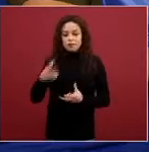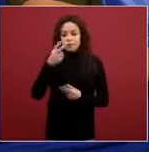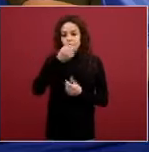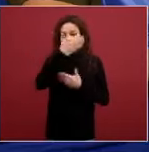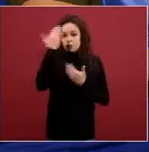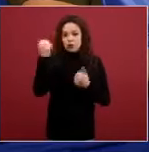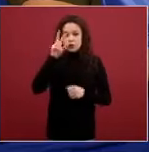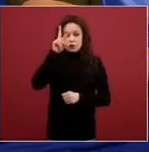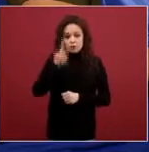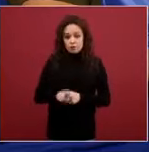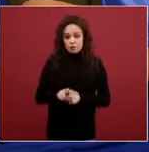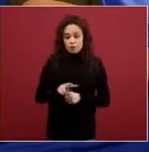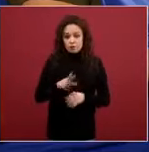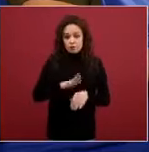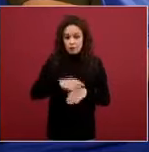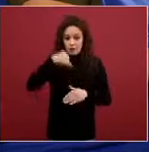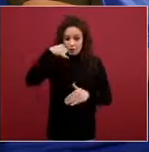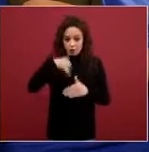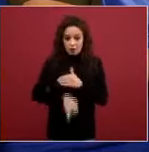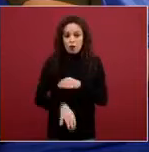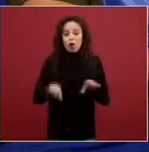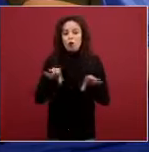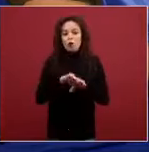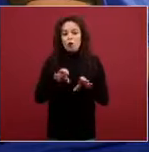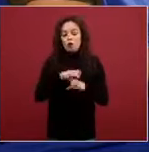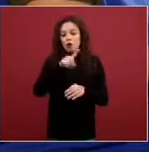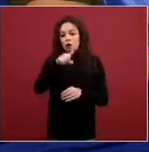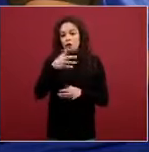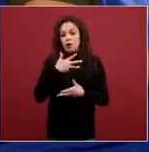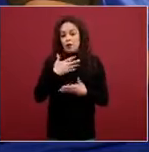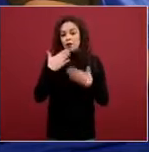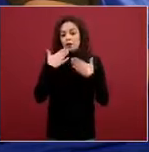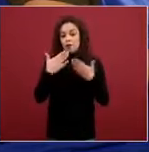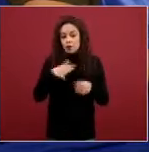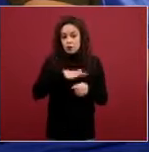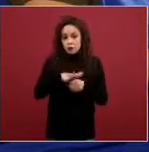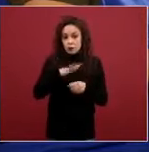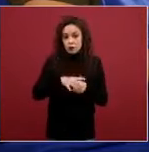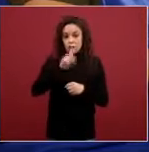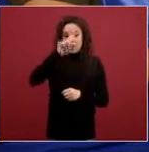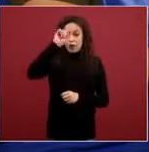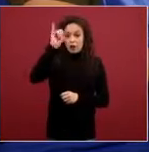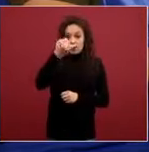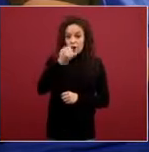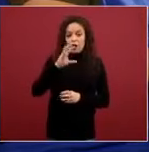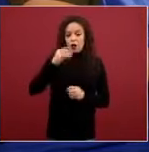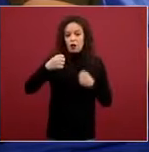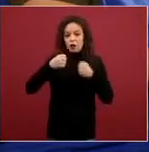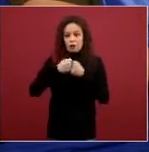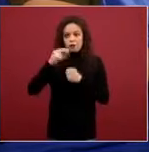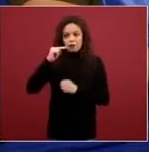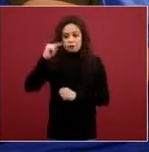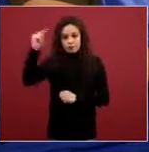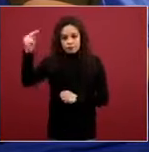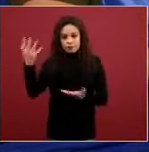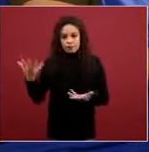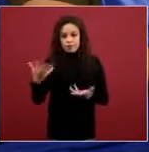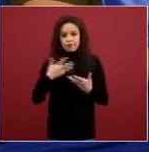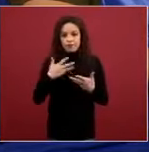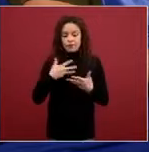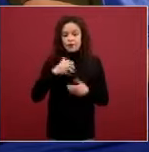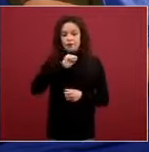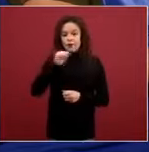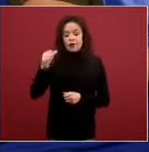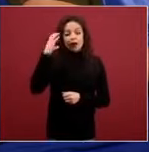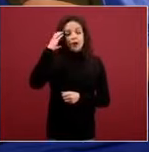disponibilidad en Tijuana y en toda la franja de la frontera norte, la disponibilidad de estas camas, sobre todo las de terapia